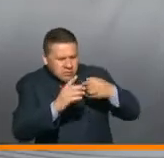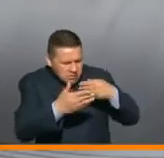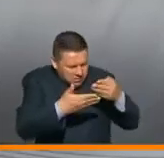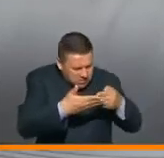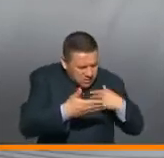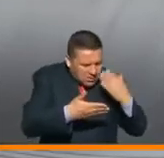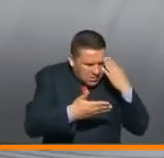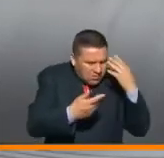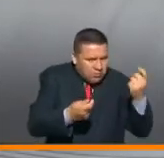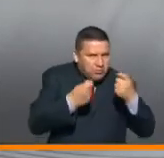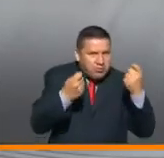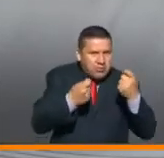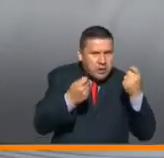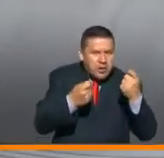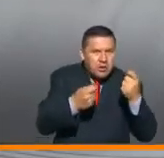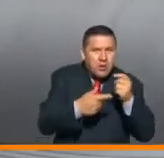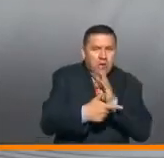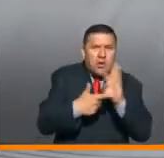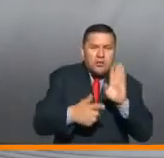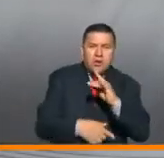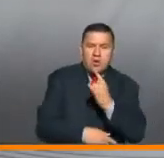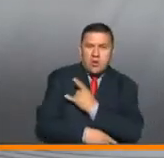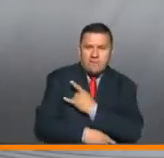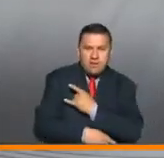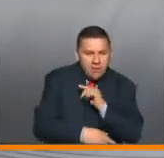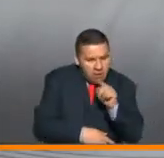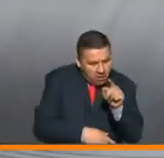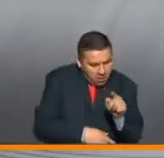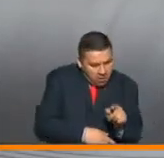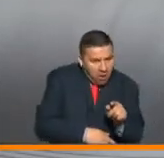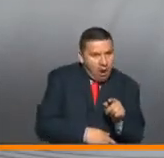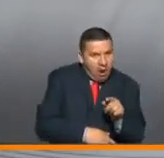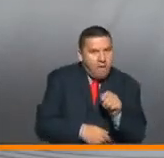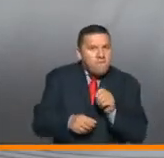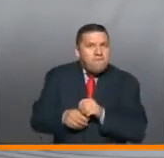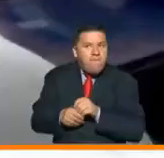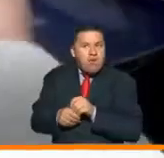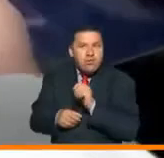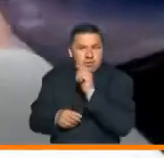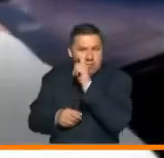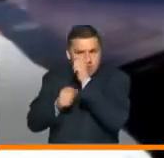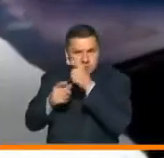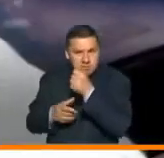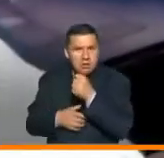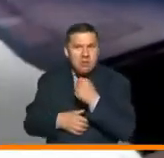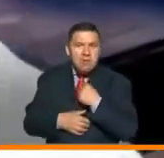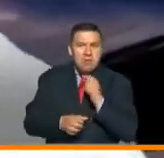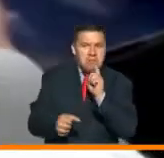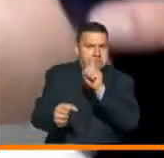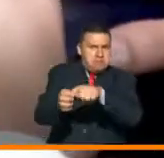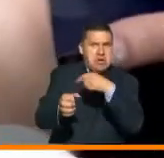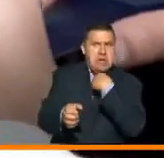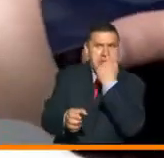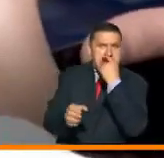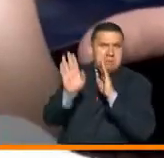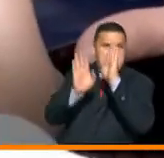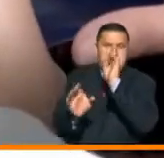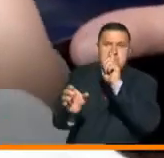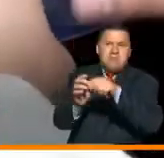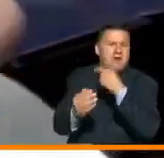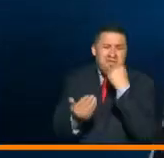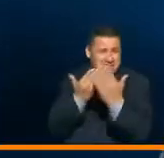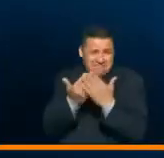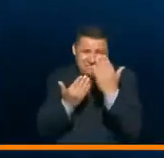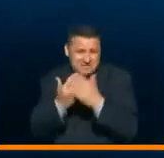promocionando también por parte de la página de la universidad y básicamente también de los docentes. Aplicar al fondo fue muy fácil, súper fácil.